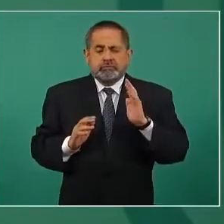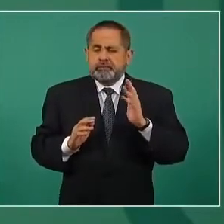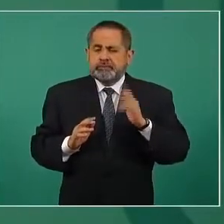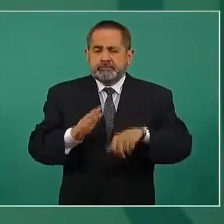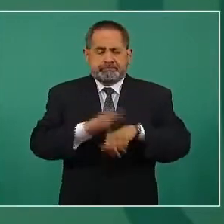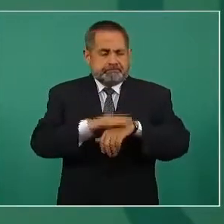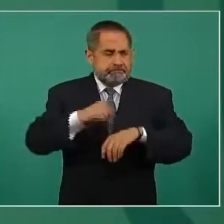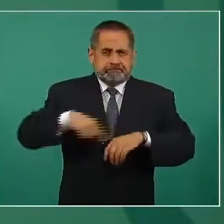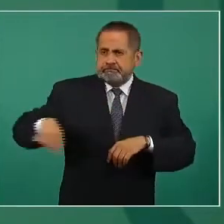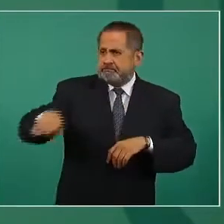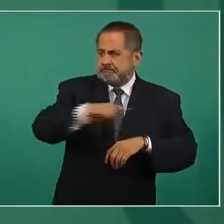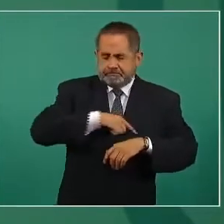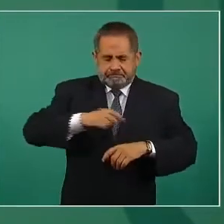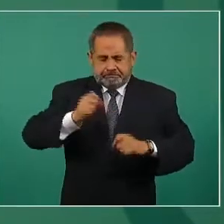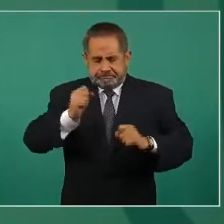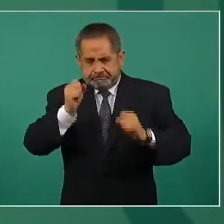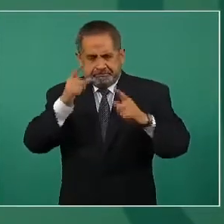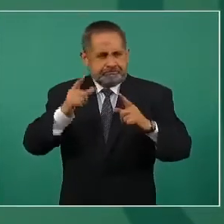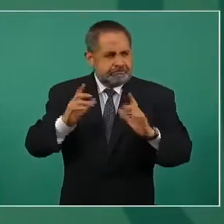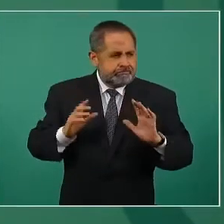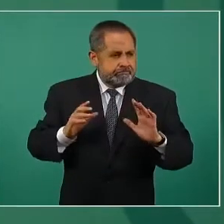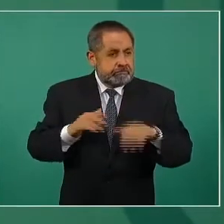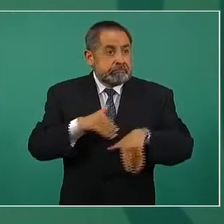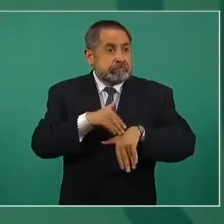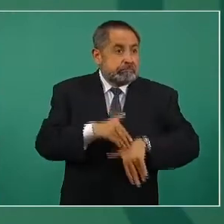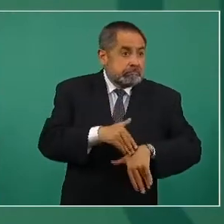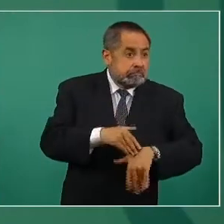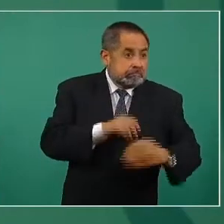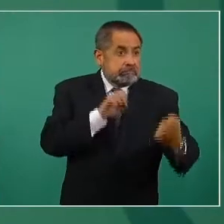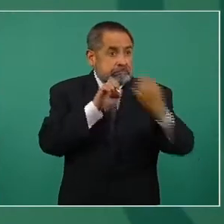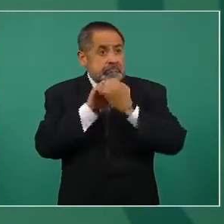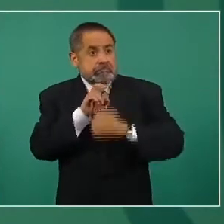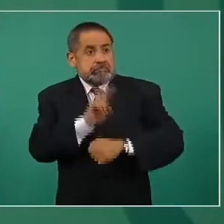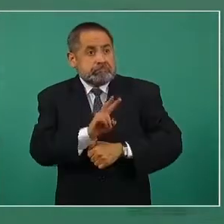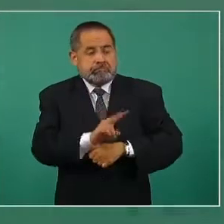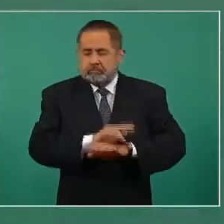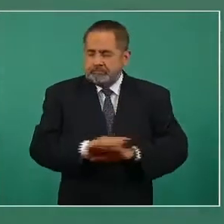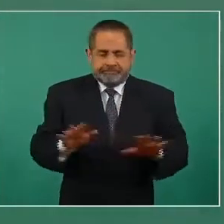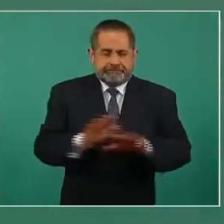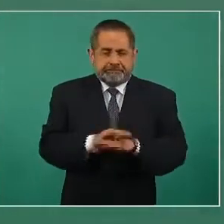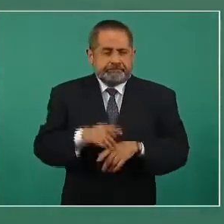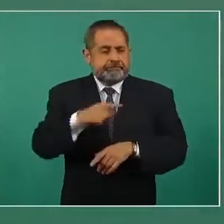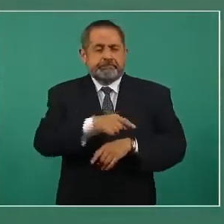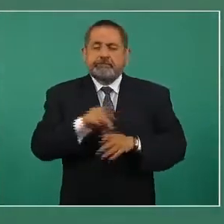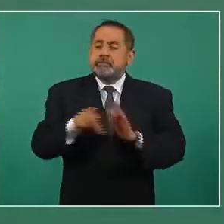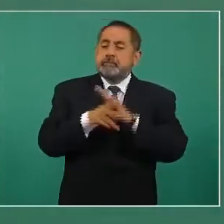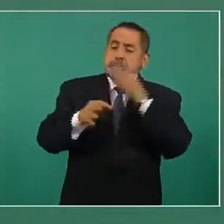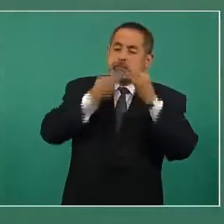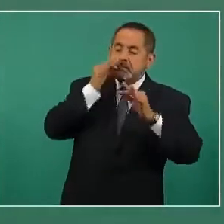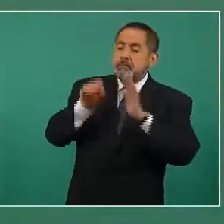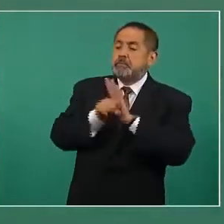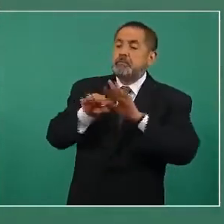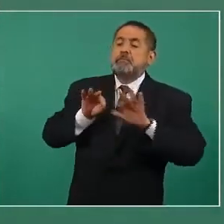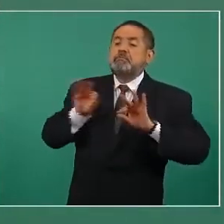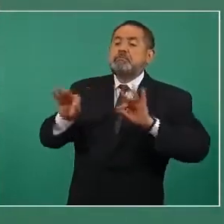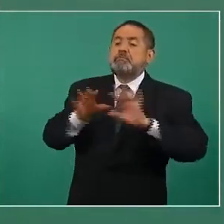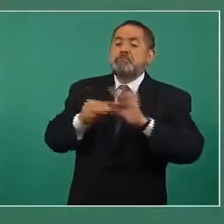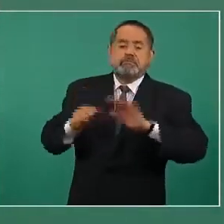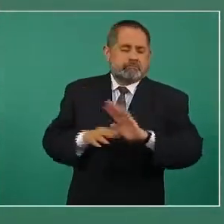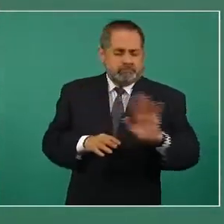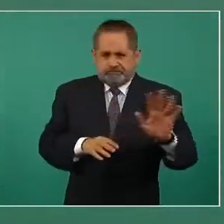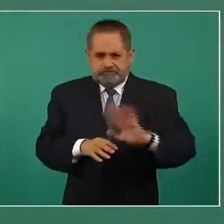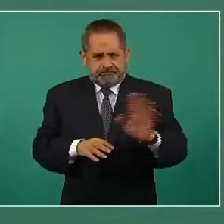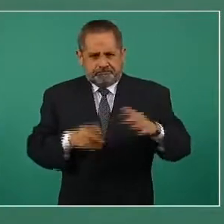muy despiertos, no dejándonos engañar, manipular por los medios, por la propaganda, saber leer